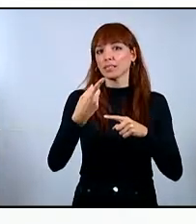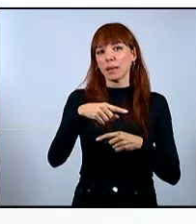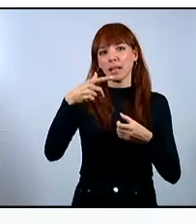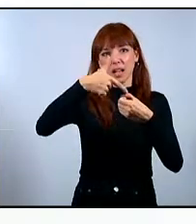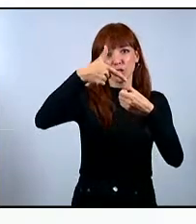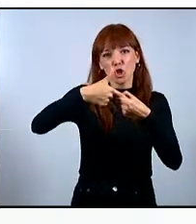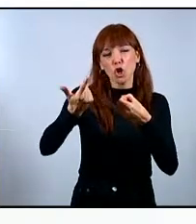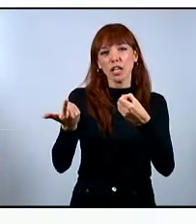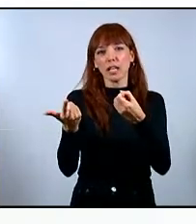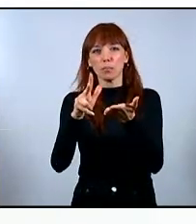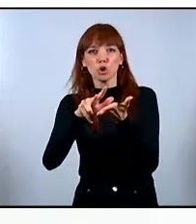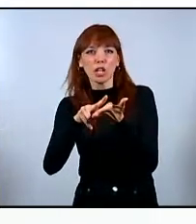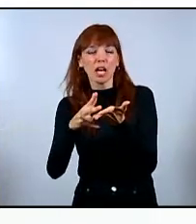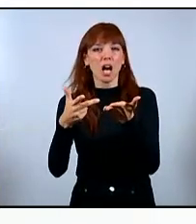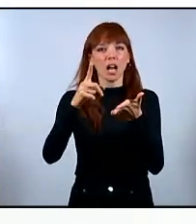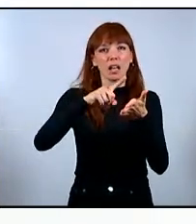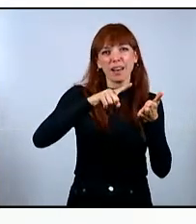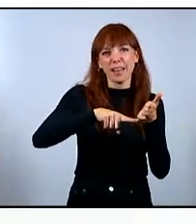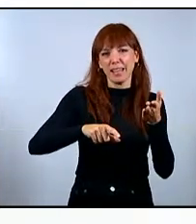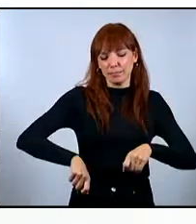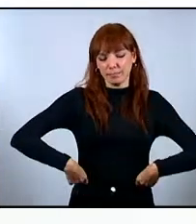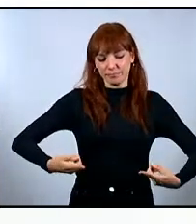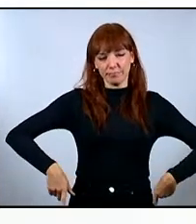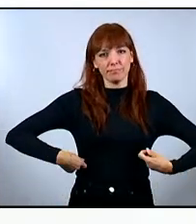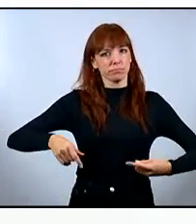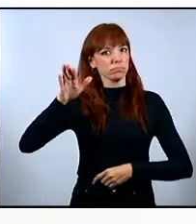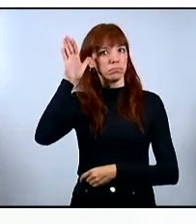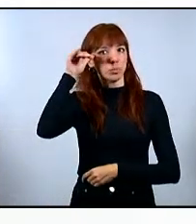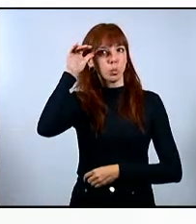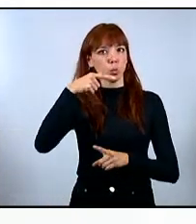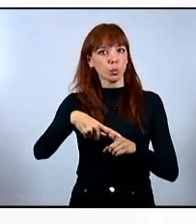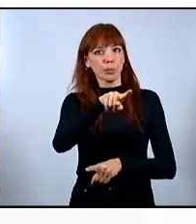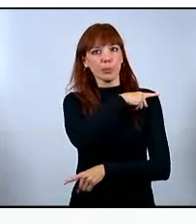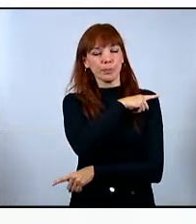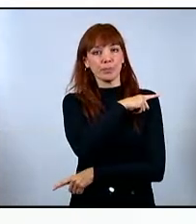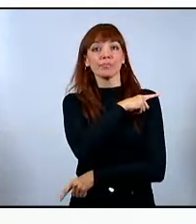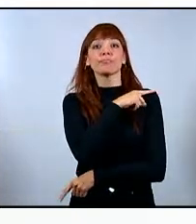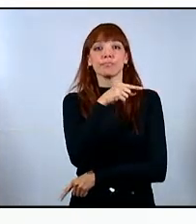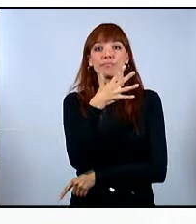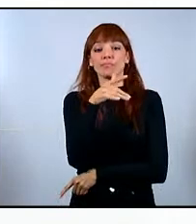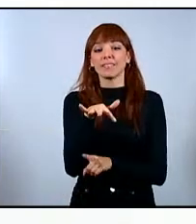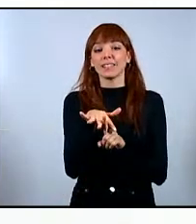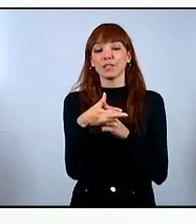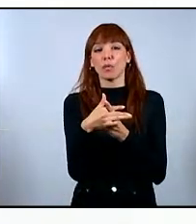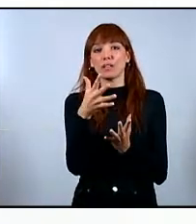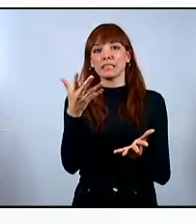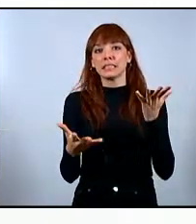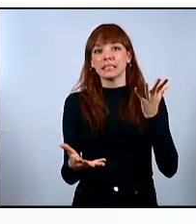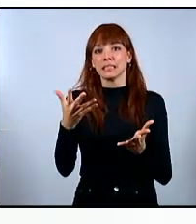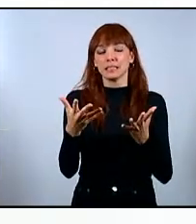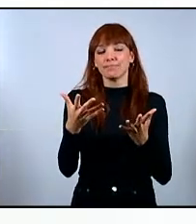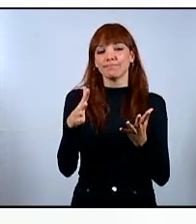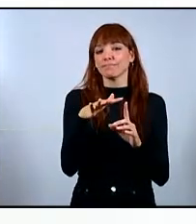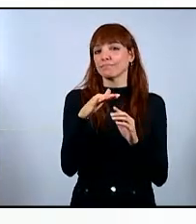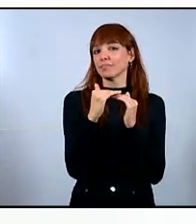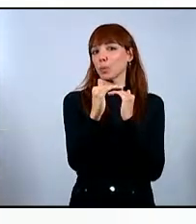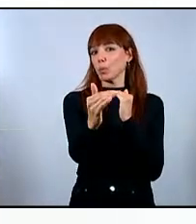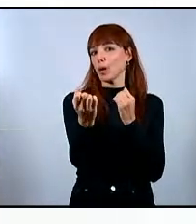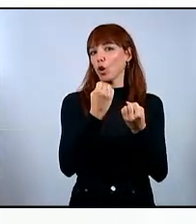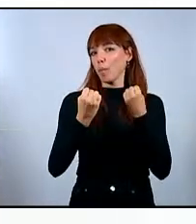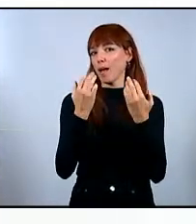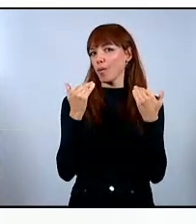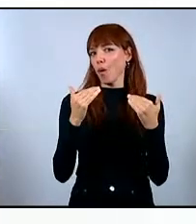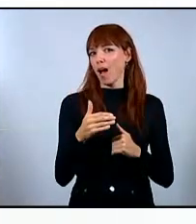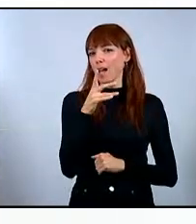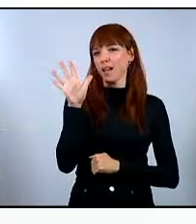combustible, que la hipoteca, que el alquiler, se ha disparado y la inestabilidad económica que atraviesa nuestro país,